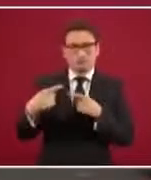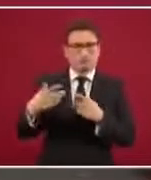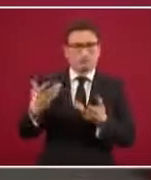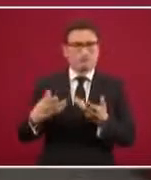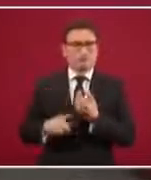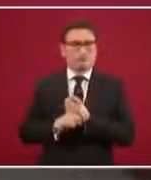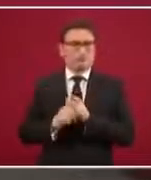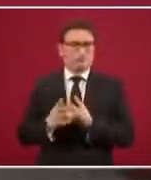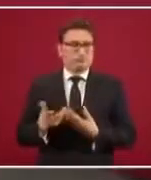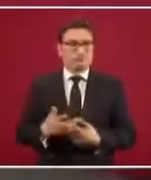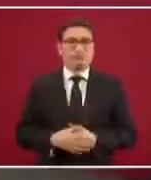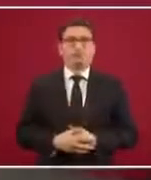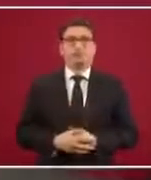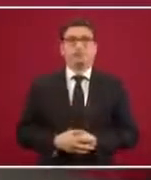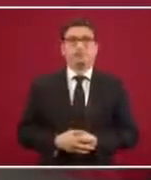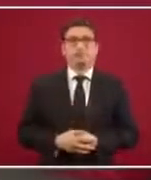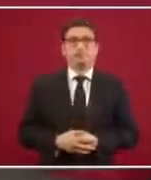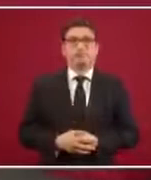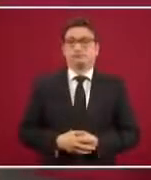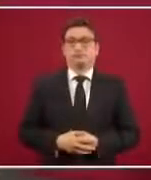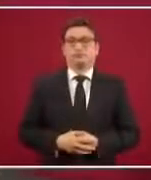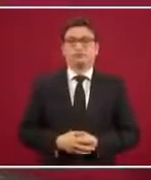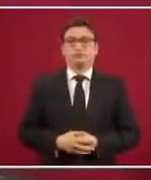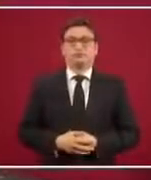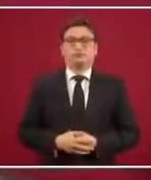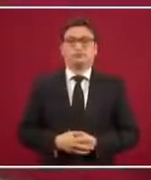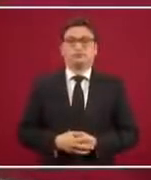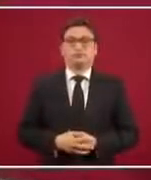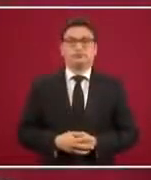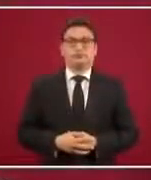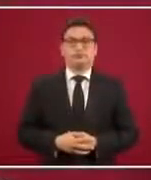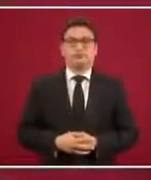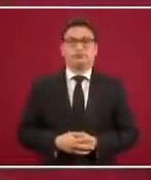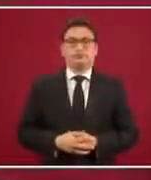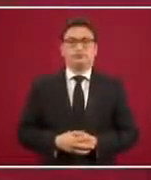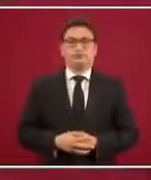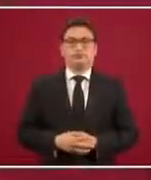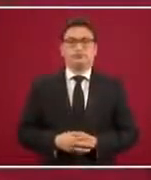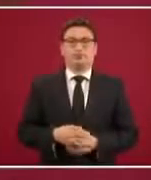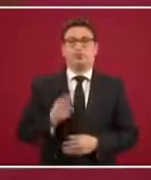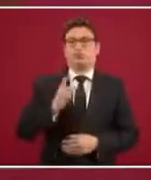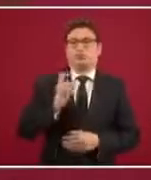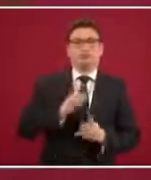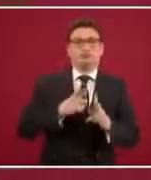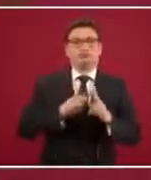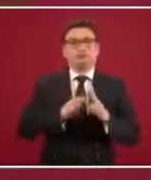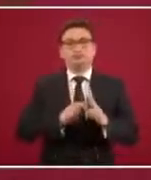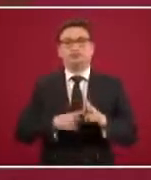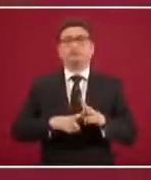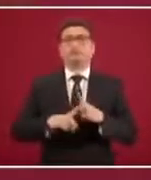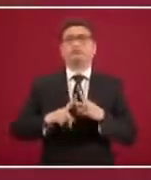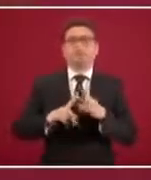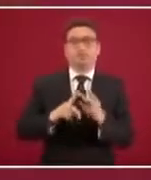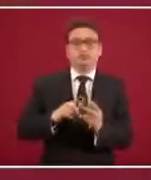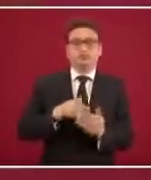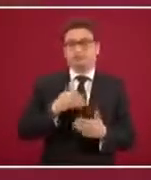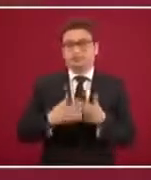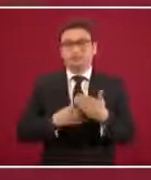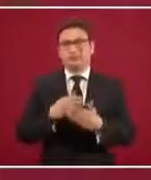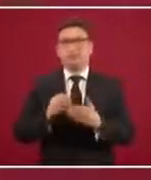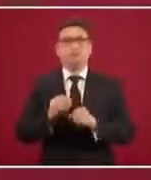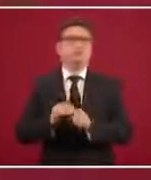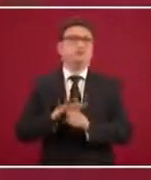Saudita. ¿Cómo, en el momento en que empezaba a afectar más la crisis